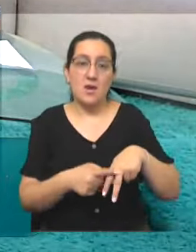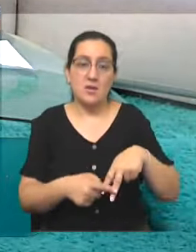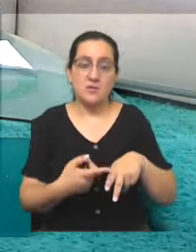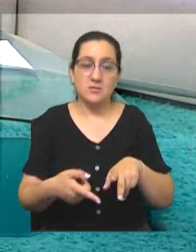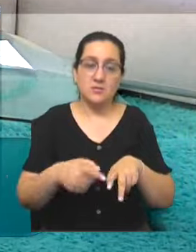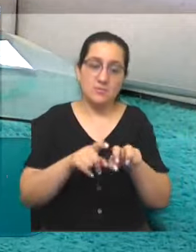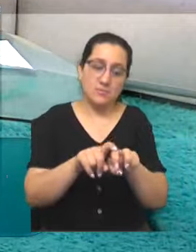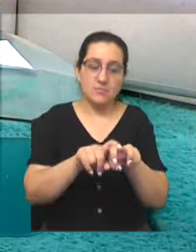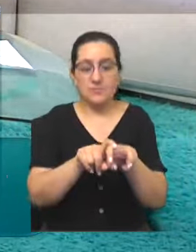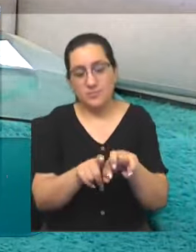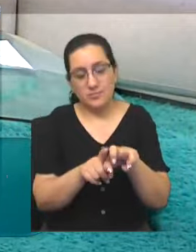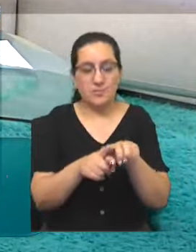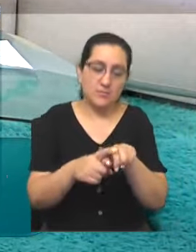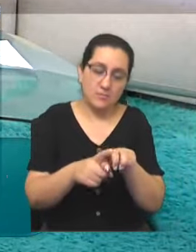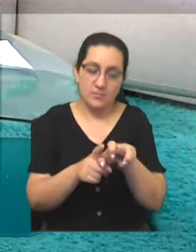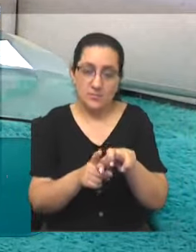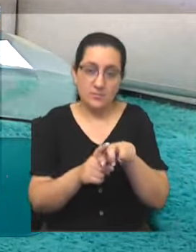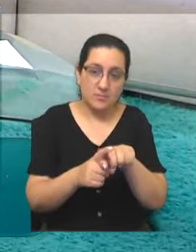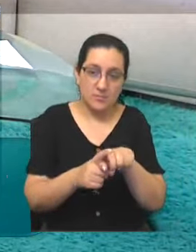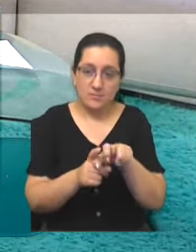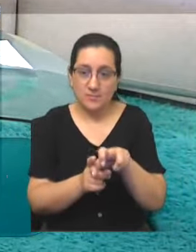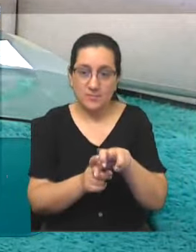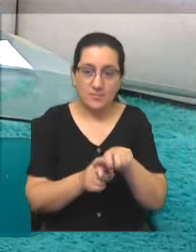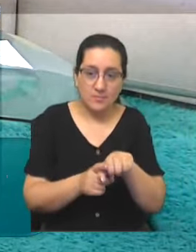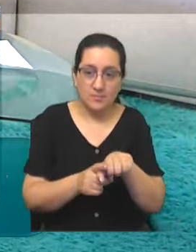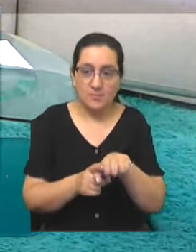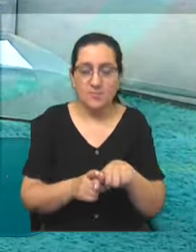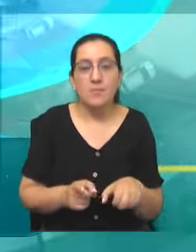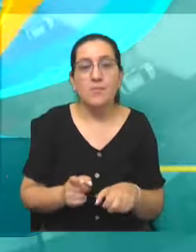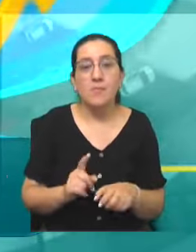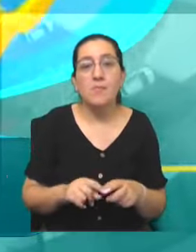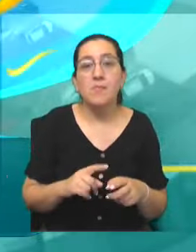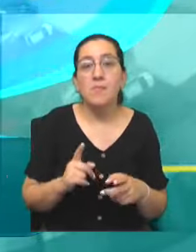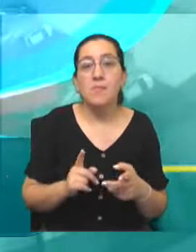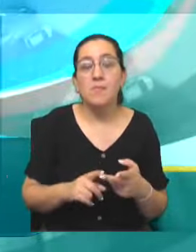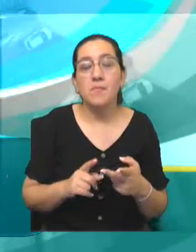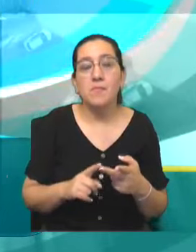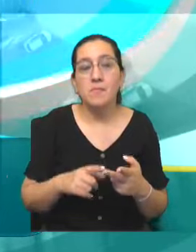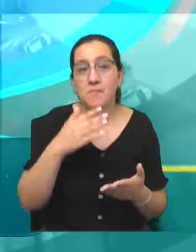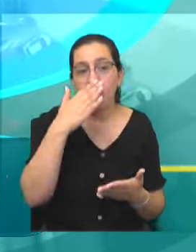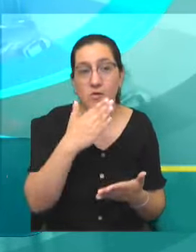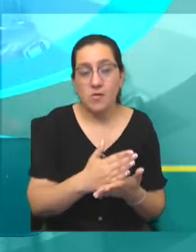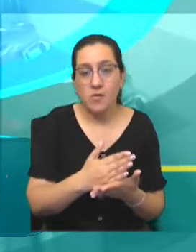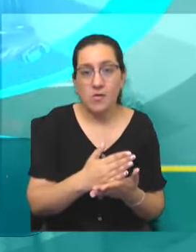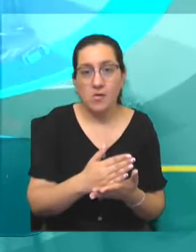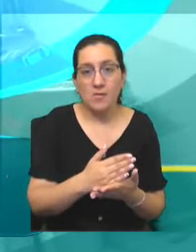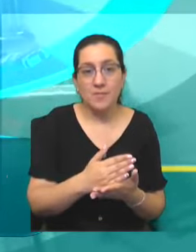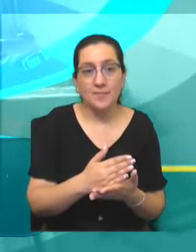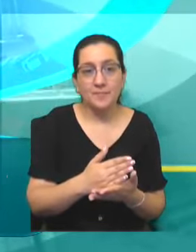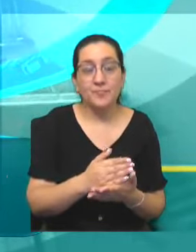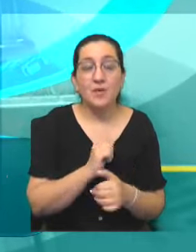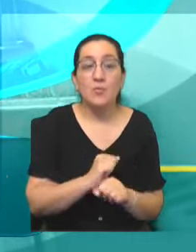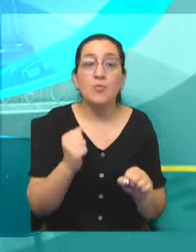afuera, para adentro, para afuera, para adentro, para arriba. Ok. Ok. Ta. Siguiente. Bien. No, queda uno. Podemos